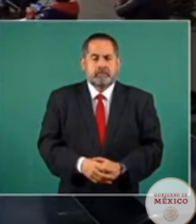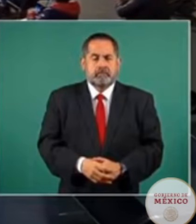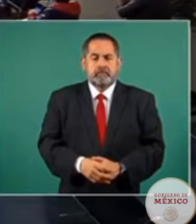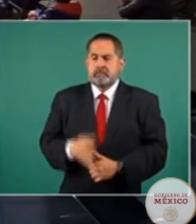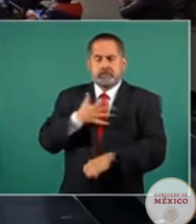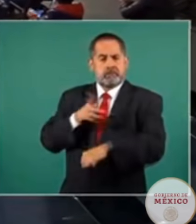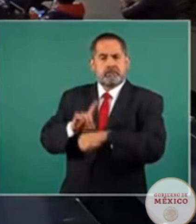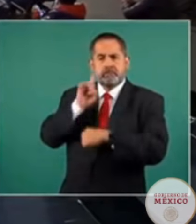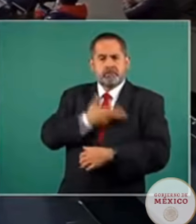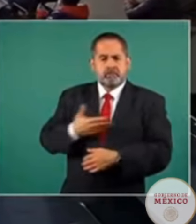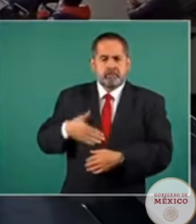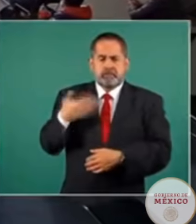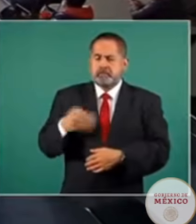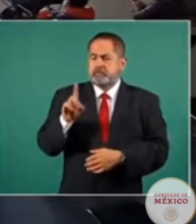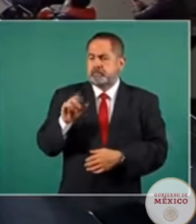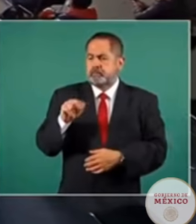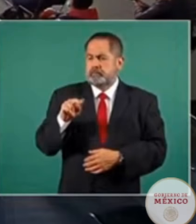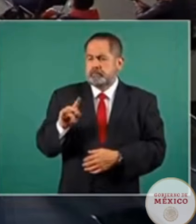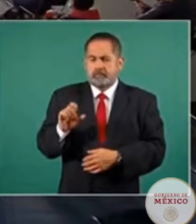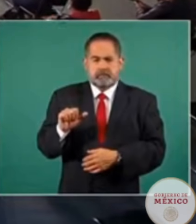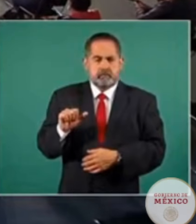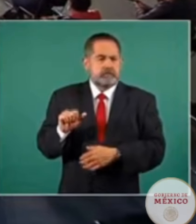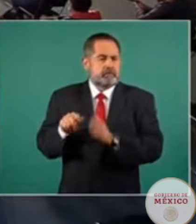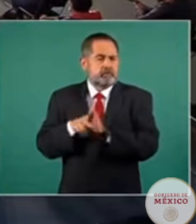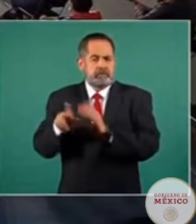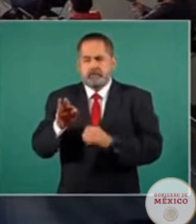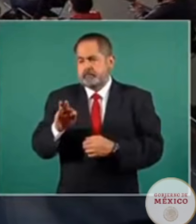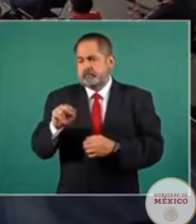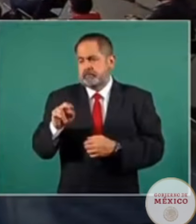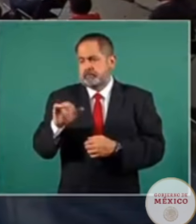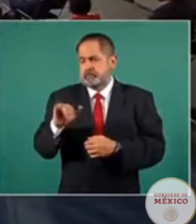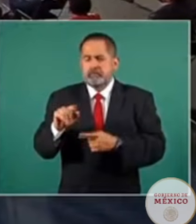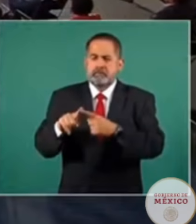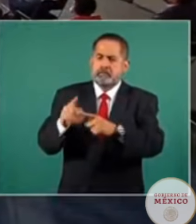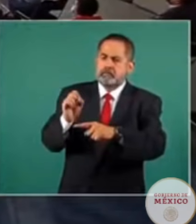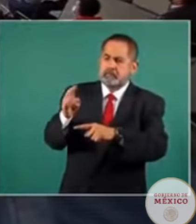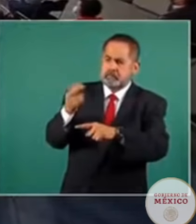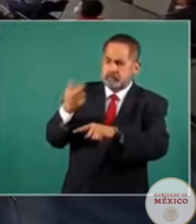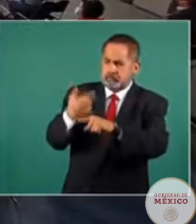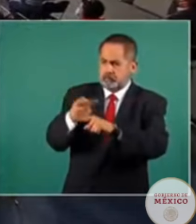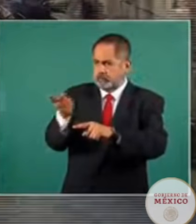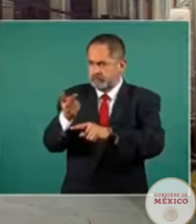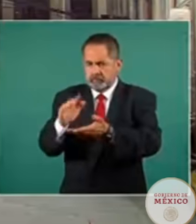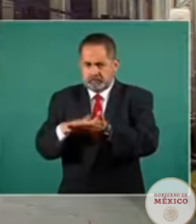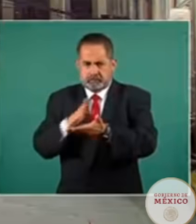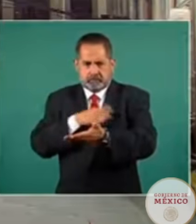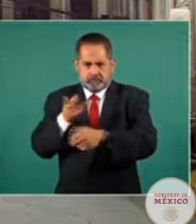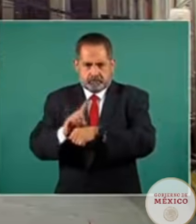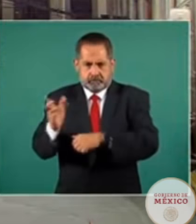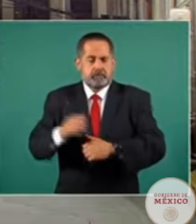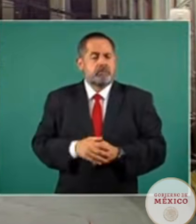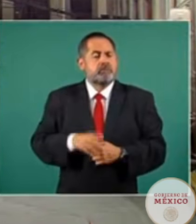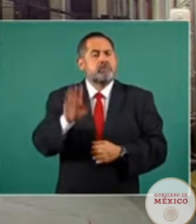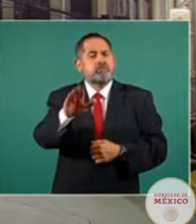días, presidente. Diana Benítez, del periódico El Financiero. Buenos días, secretaria, subsecretario. Enadas, para precisar sobre este decreto, si